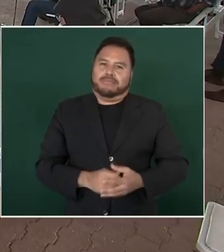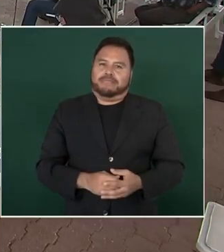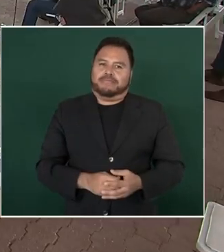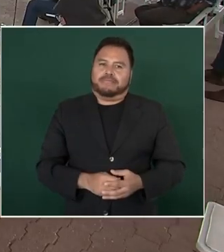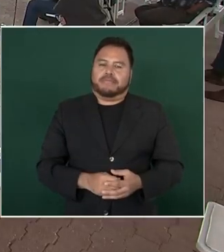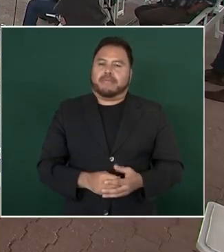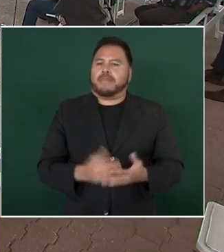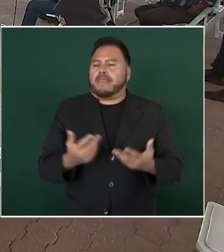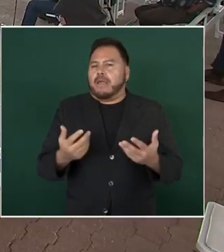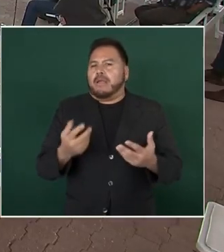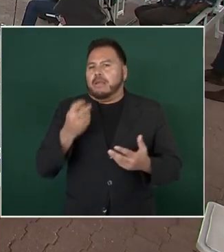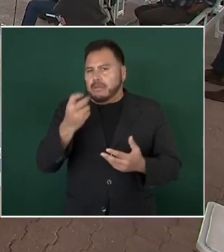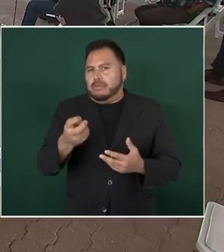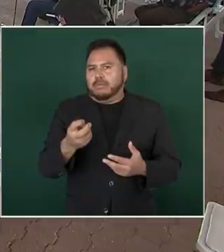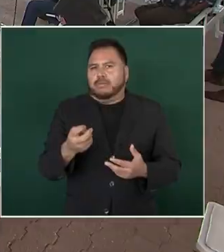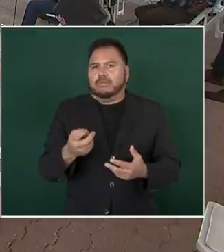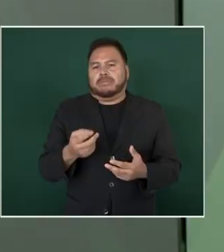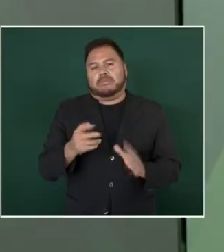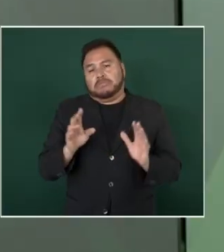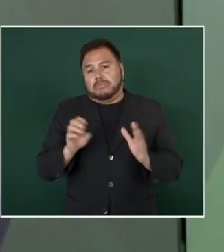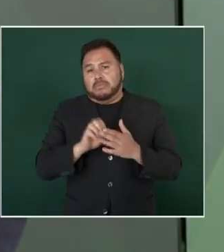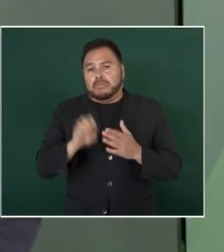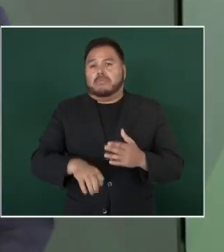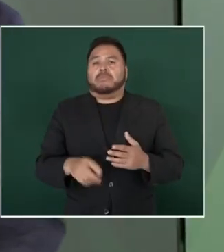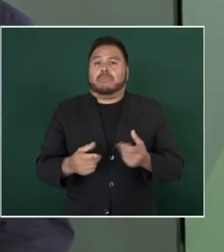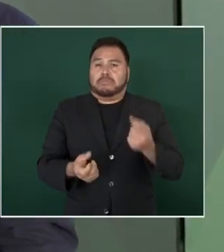Y nada más les vamos a decir que el que no quiere